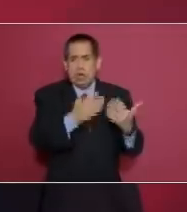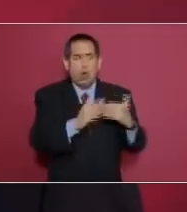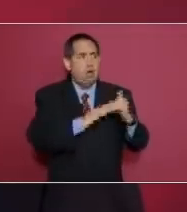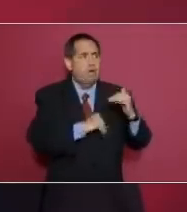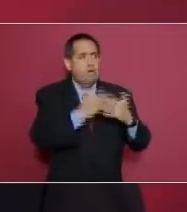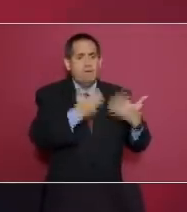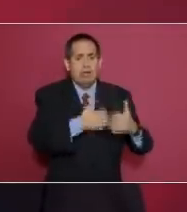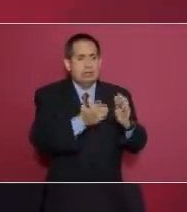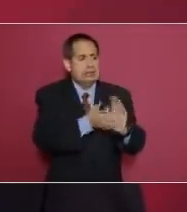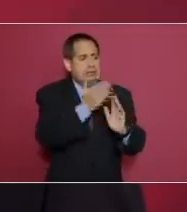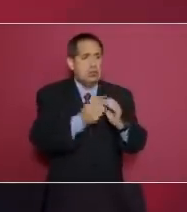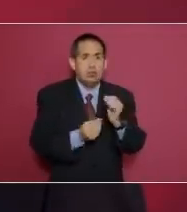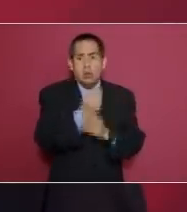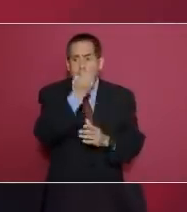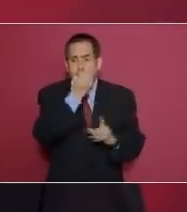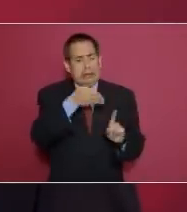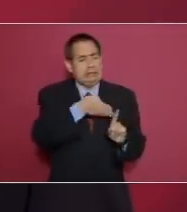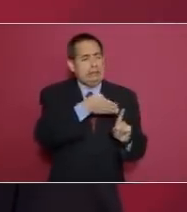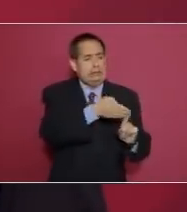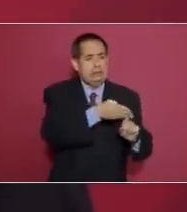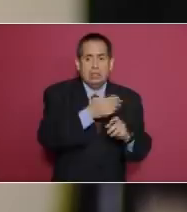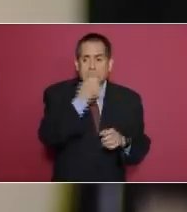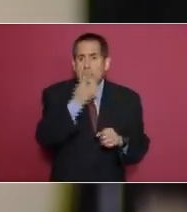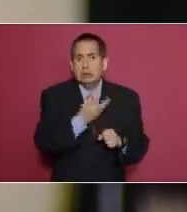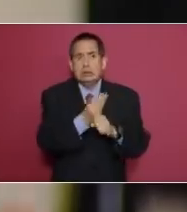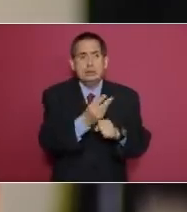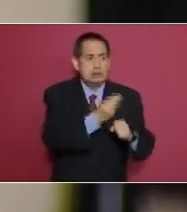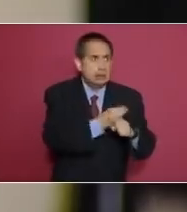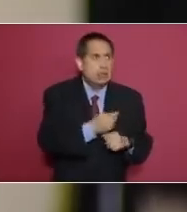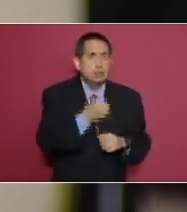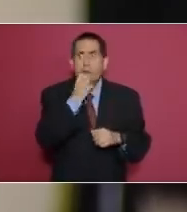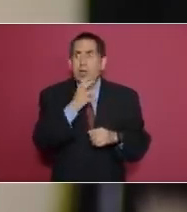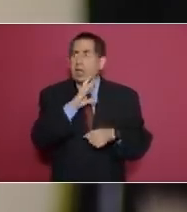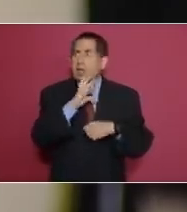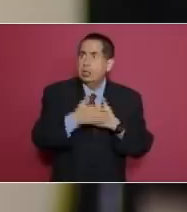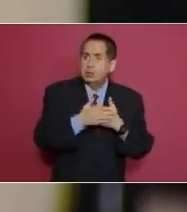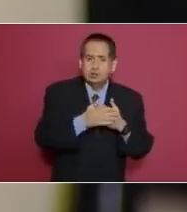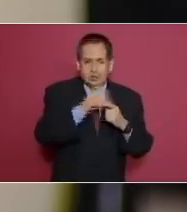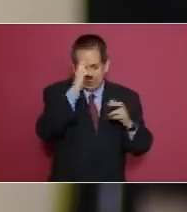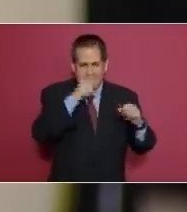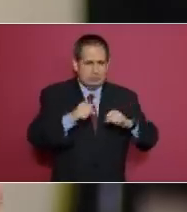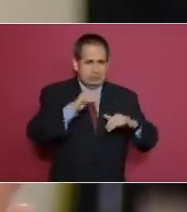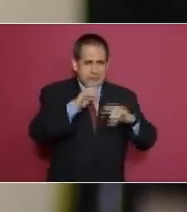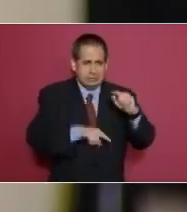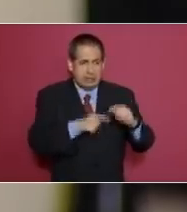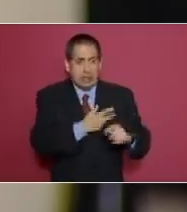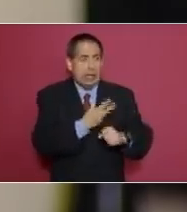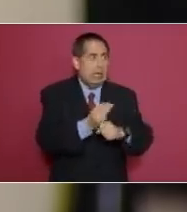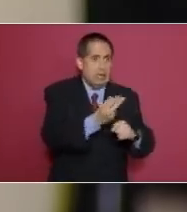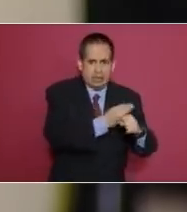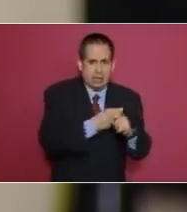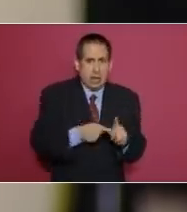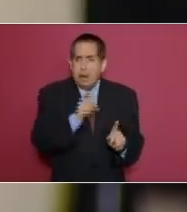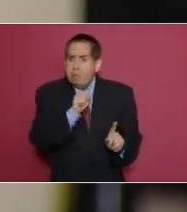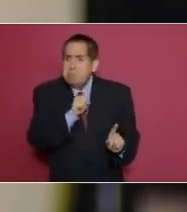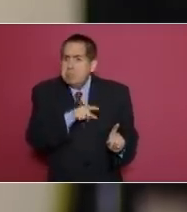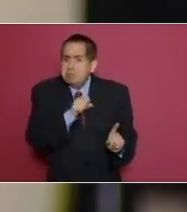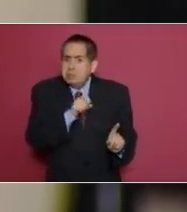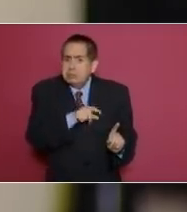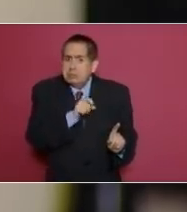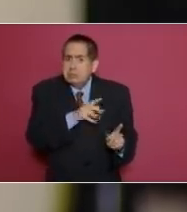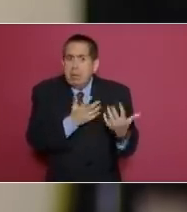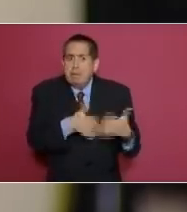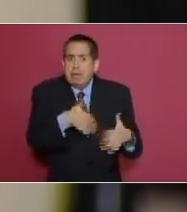para nuevas escuelas, para reparar escuelas, para reconstruir escuelas después del sismo, incluso levantar